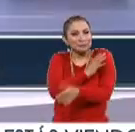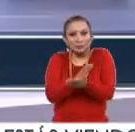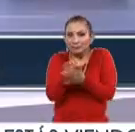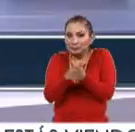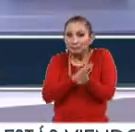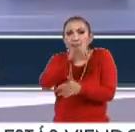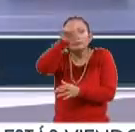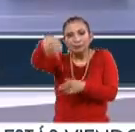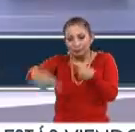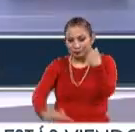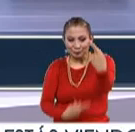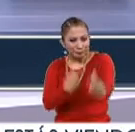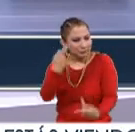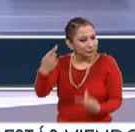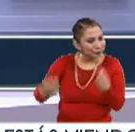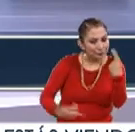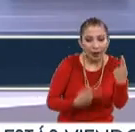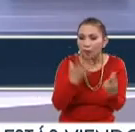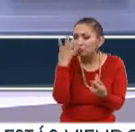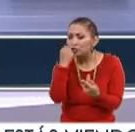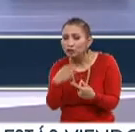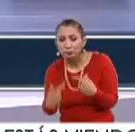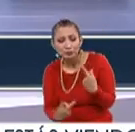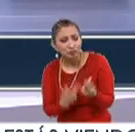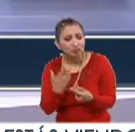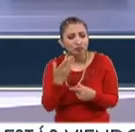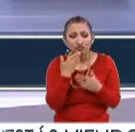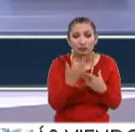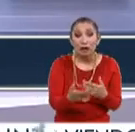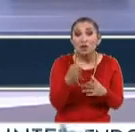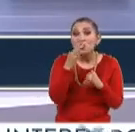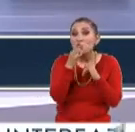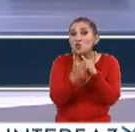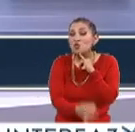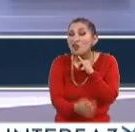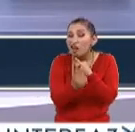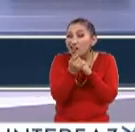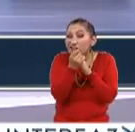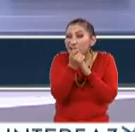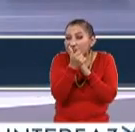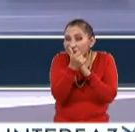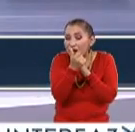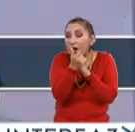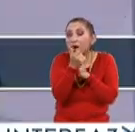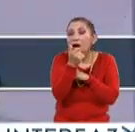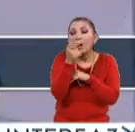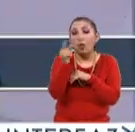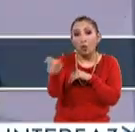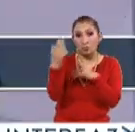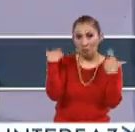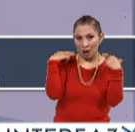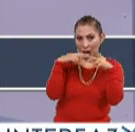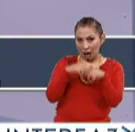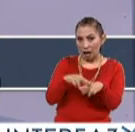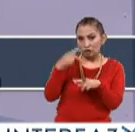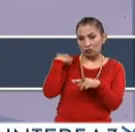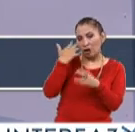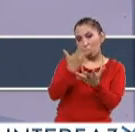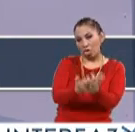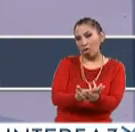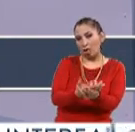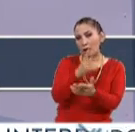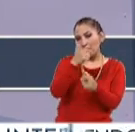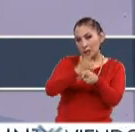Después las preguntas bonitas y todo. Pero al final casi un maestro retirado